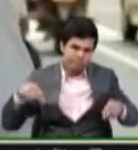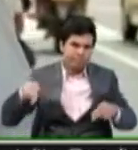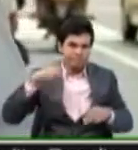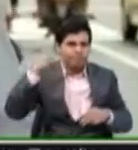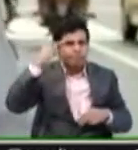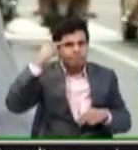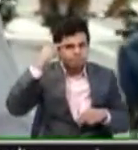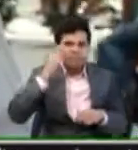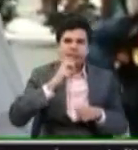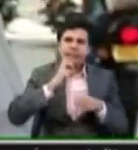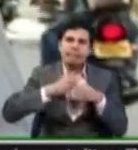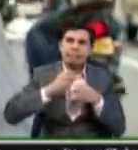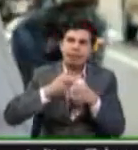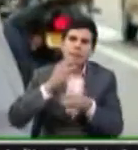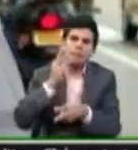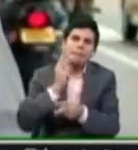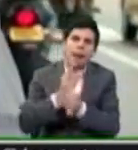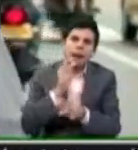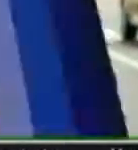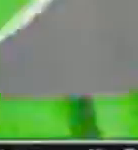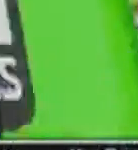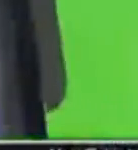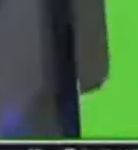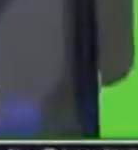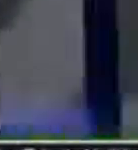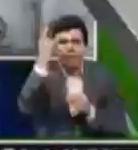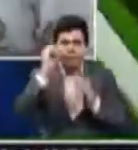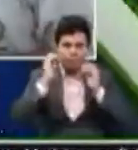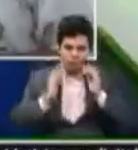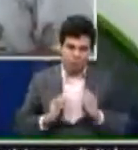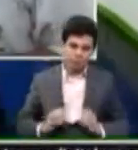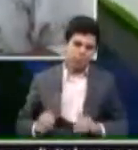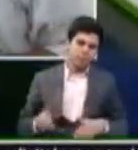estar aparentemente en un estado de riesgo de sus vidas. Buenas tardes.